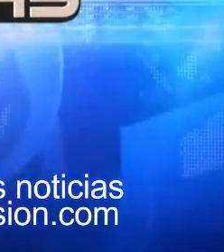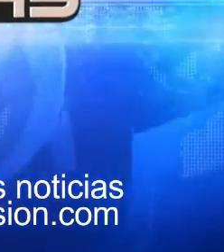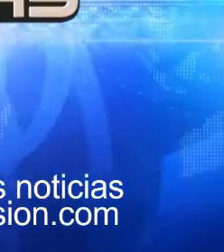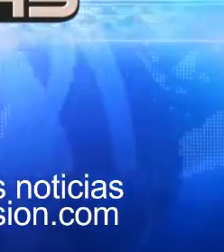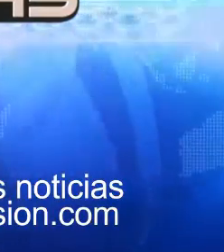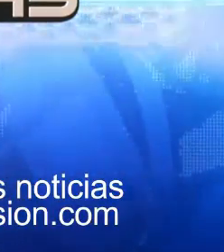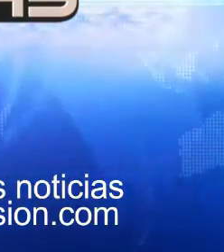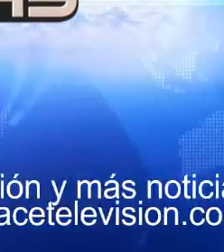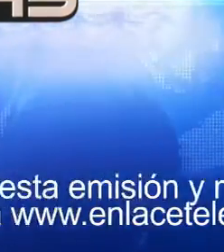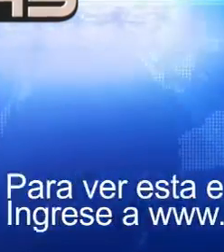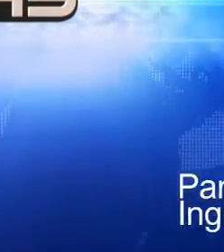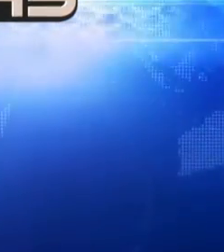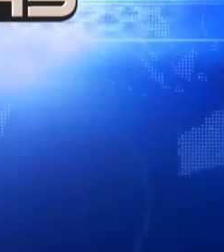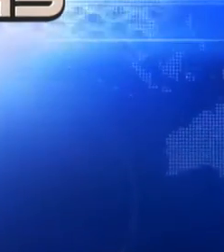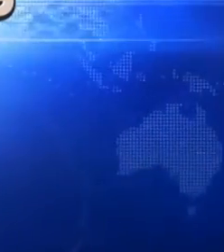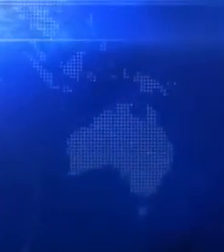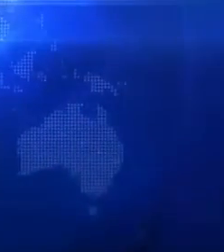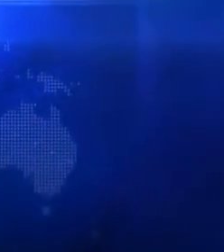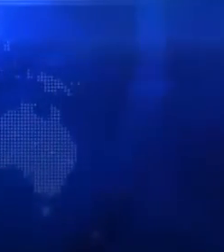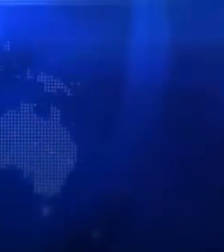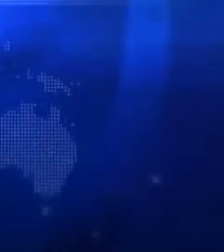y más